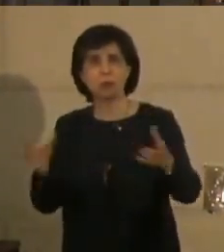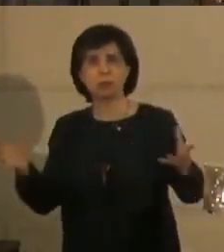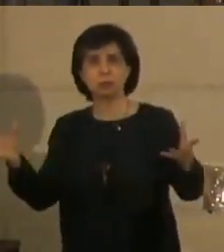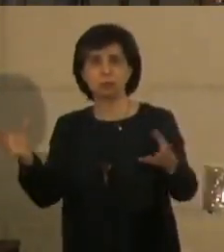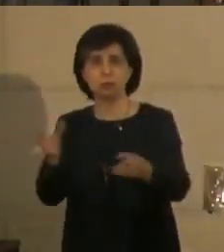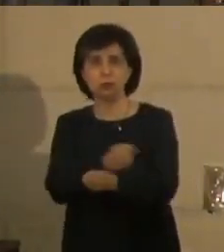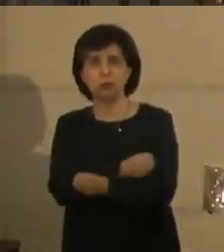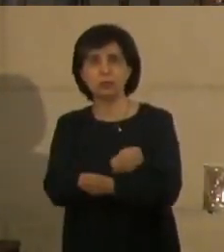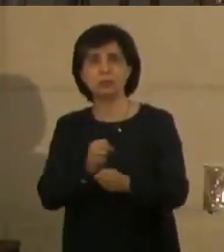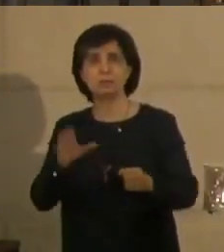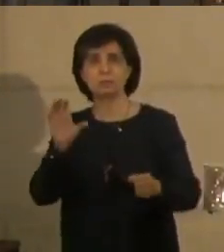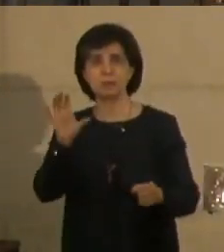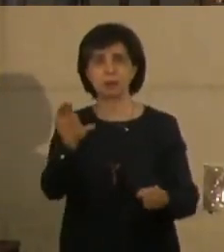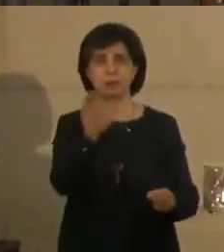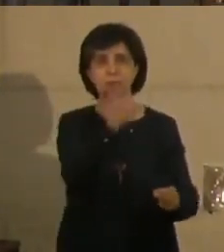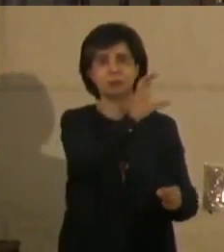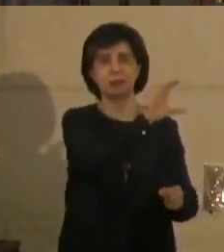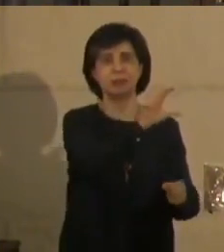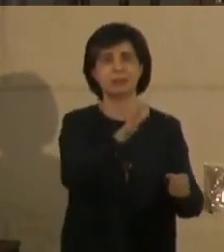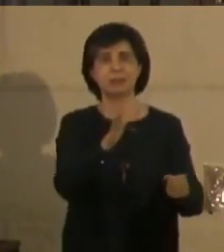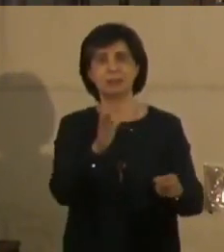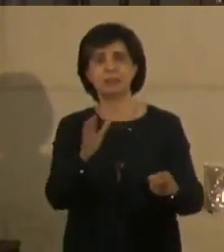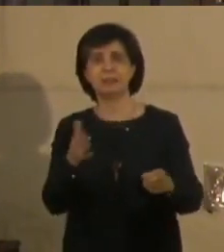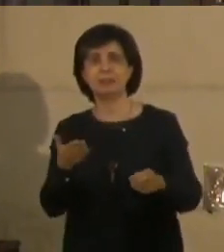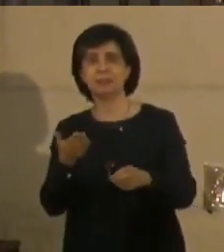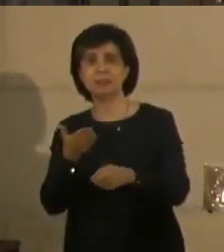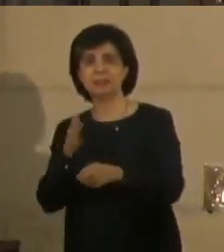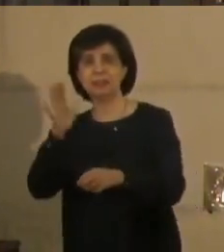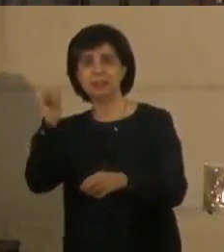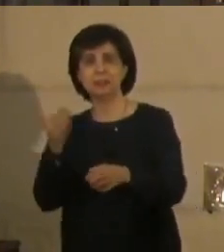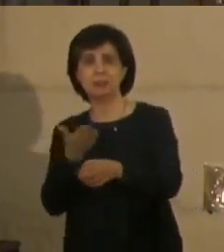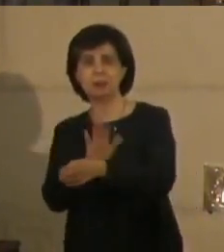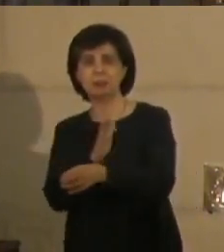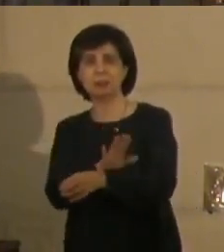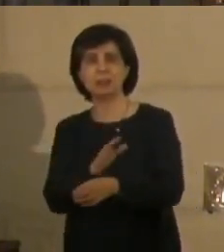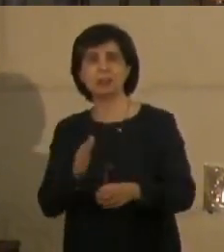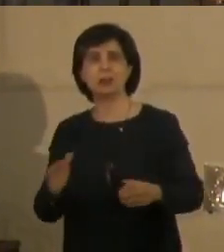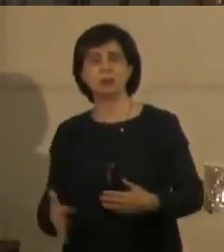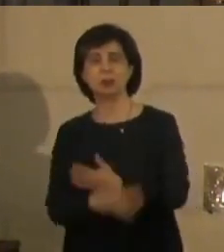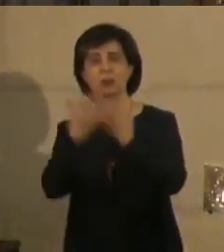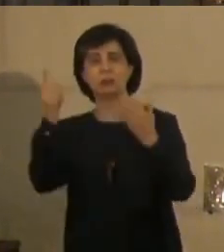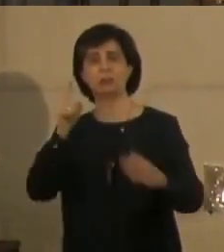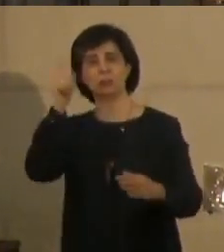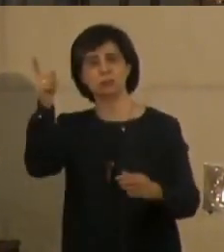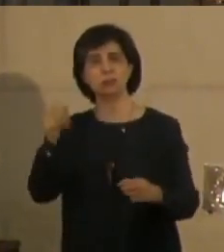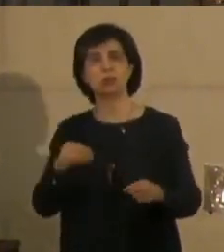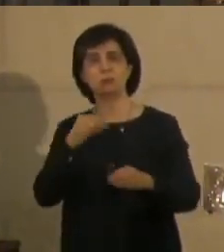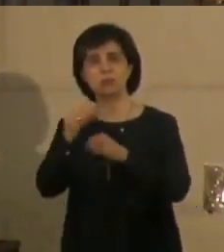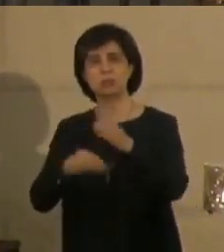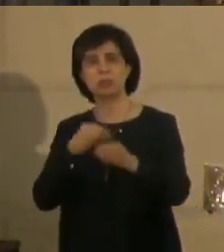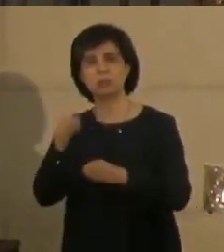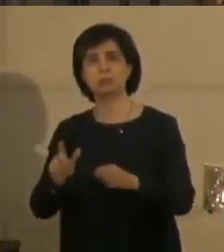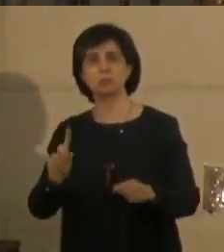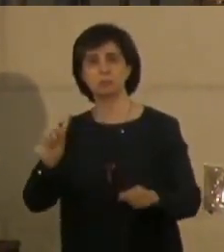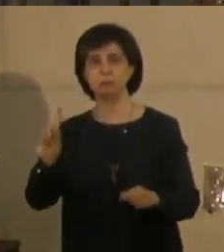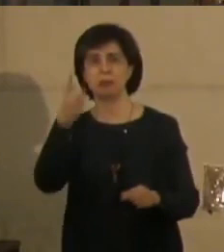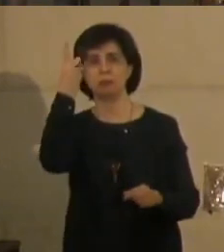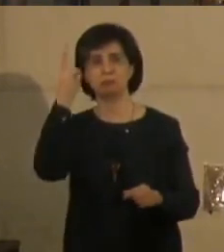las partes de la tierra tiene que manifestar y expresar esa gloria de Dios, como lo hicieron los